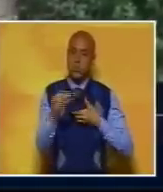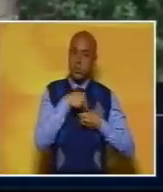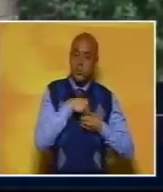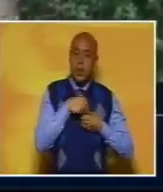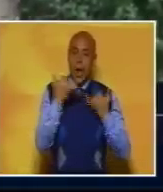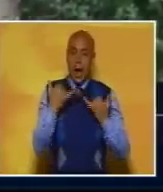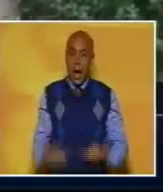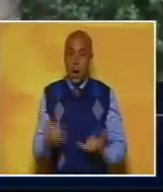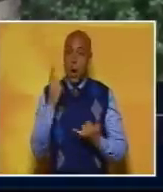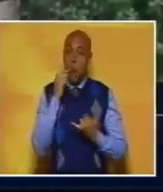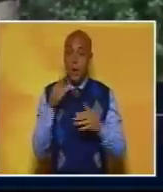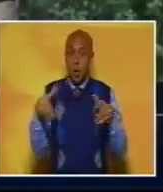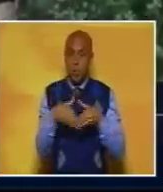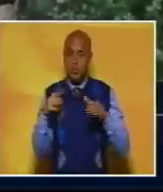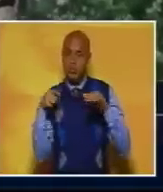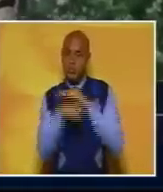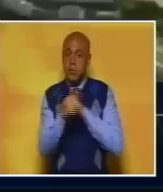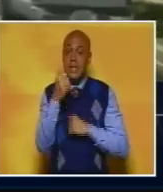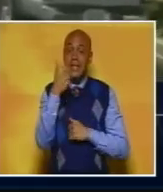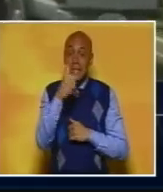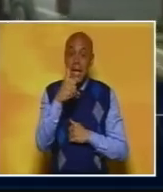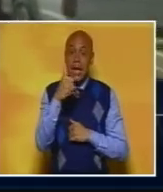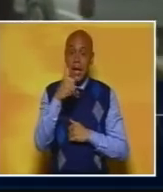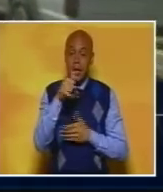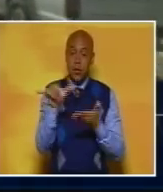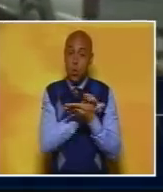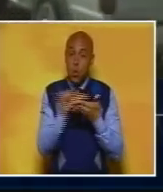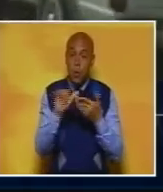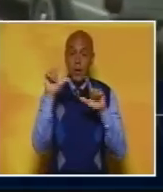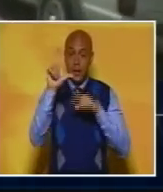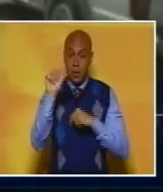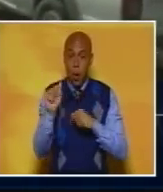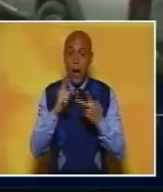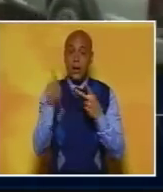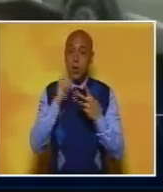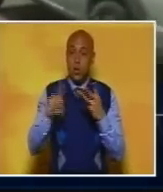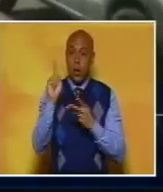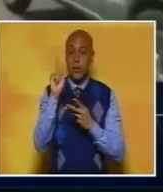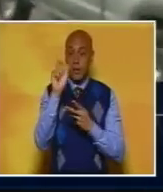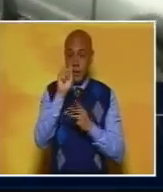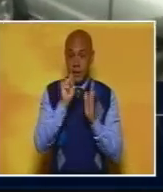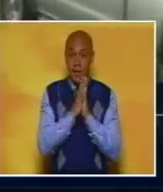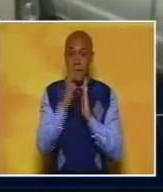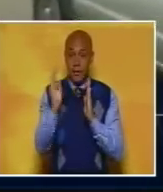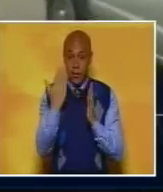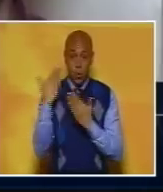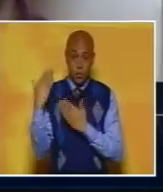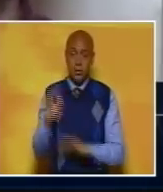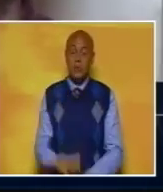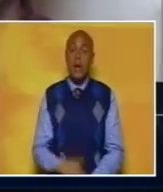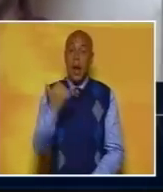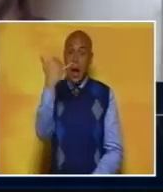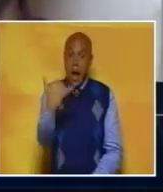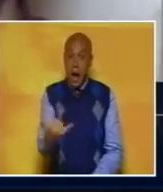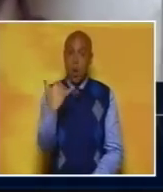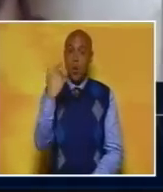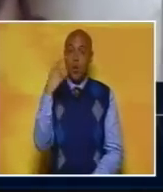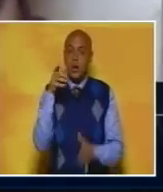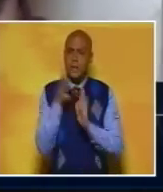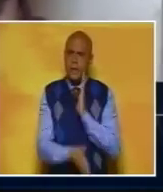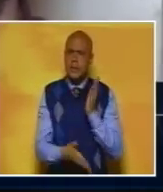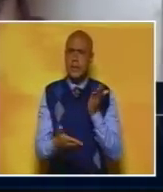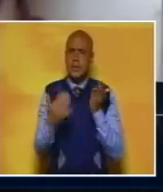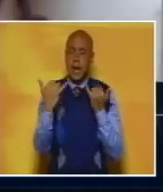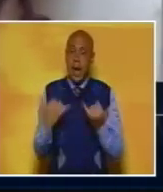el accionar de agentes en al menos 10 ciudades como Nueva York, Los Ángeles y San Francisco. Estas políticas migratorias están